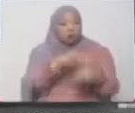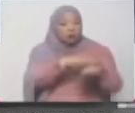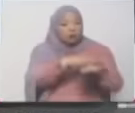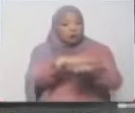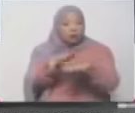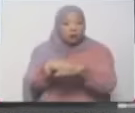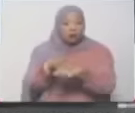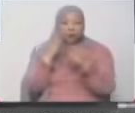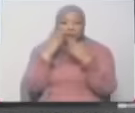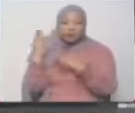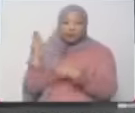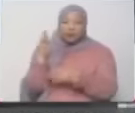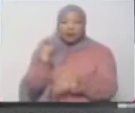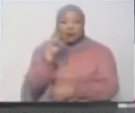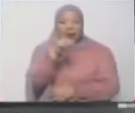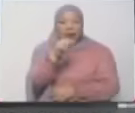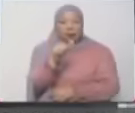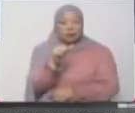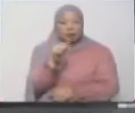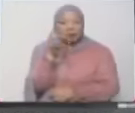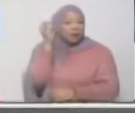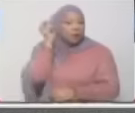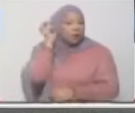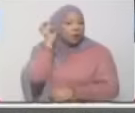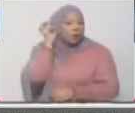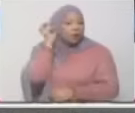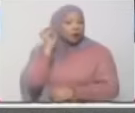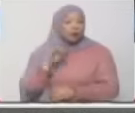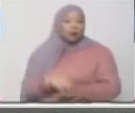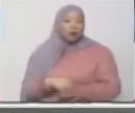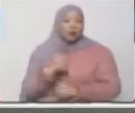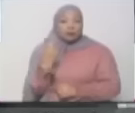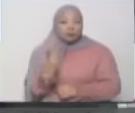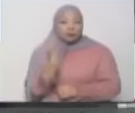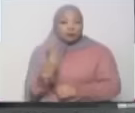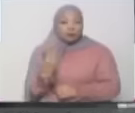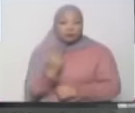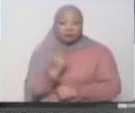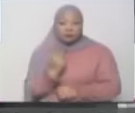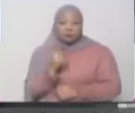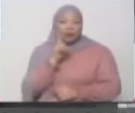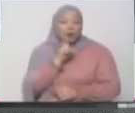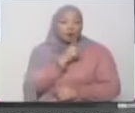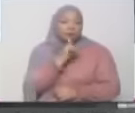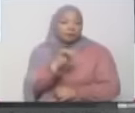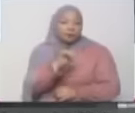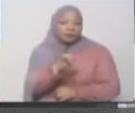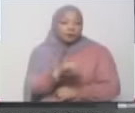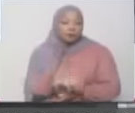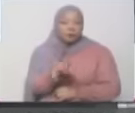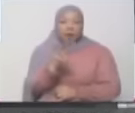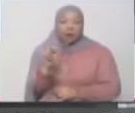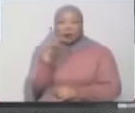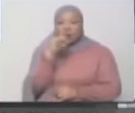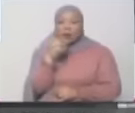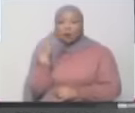Ana, yo les puedo decir a las dos Ana que están aquí, ustedes que tienen 20 años